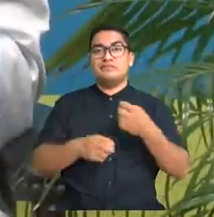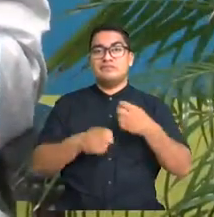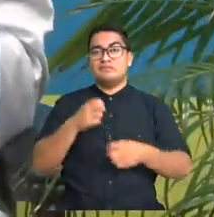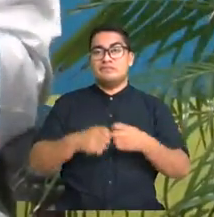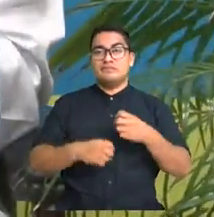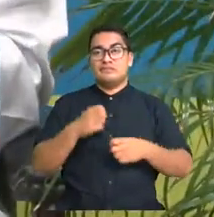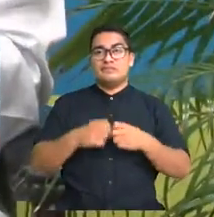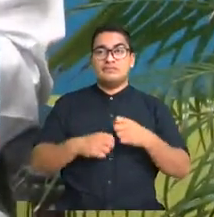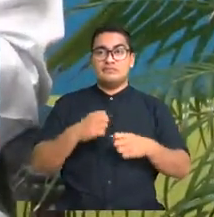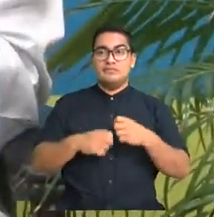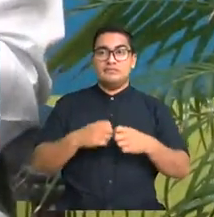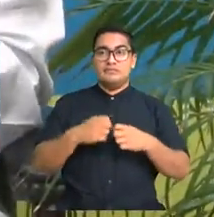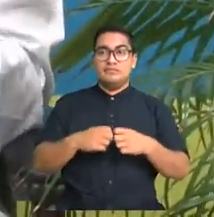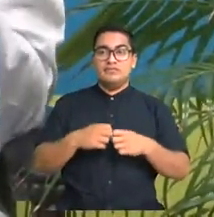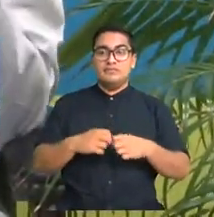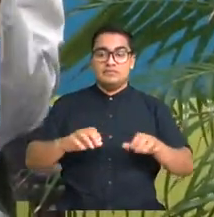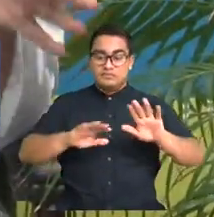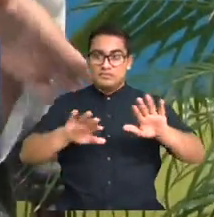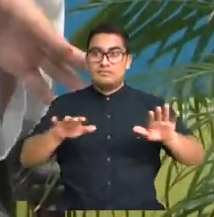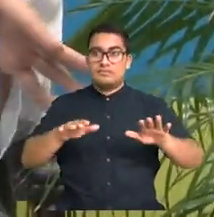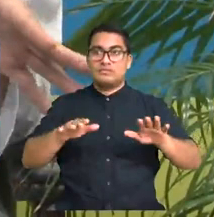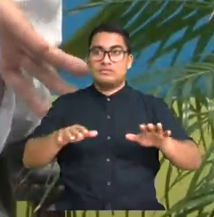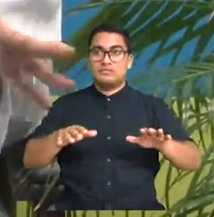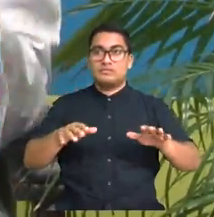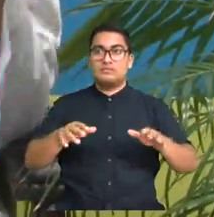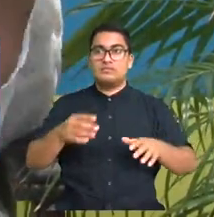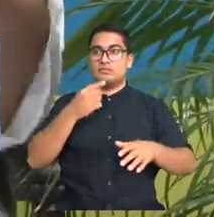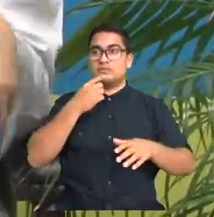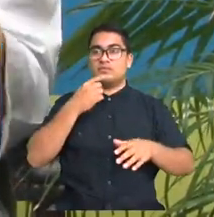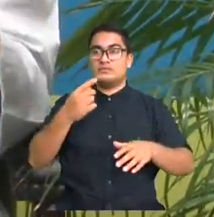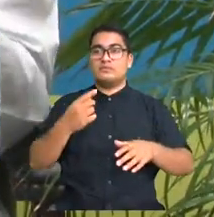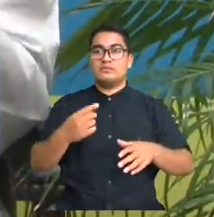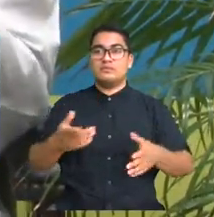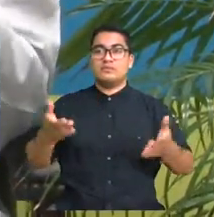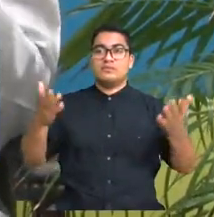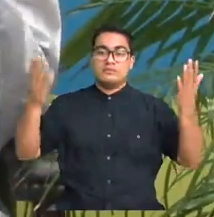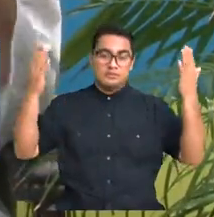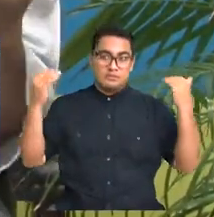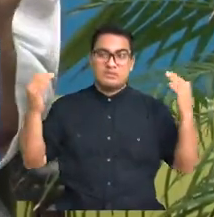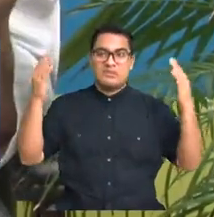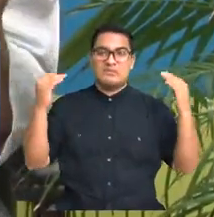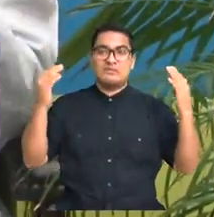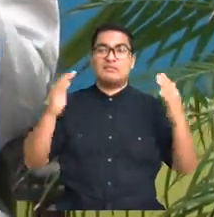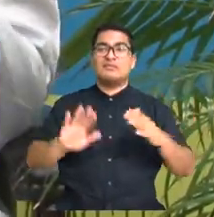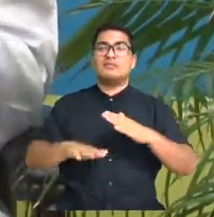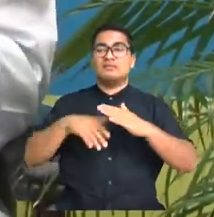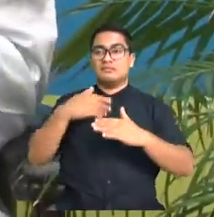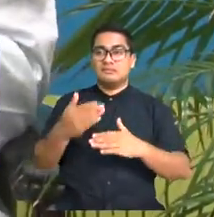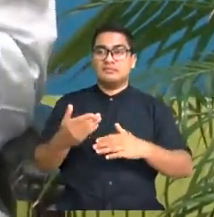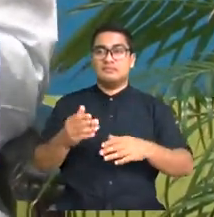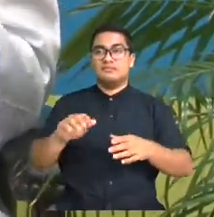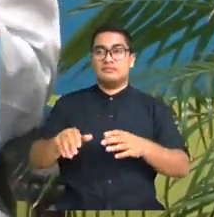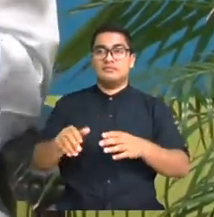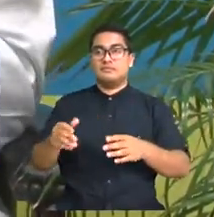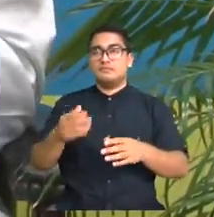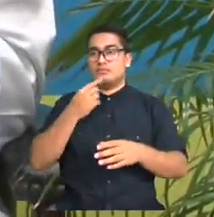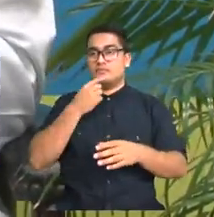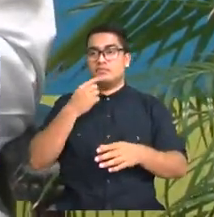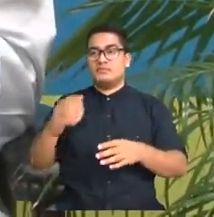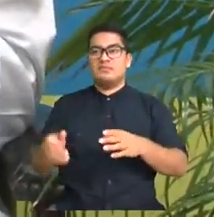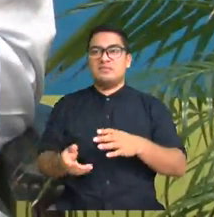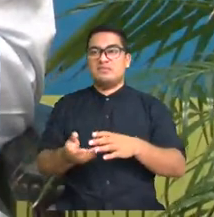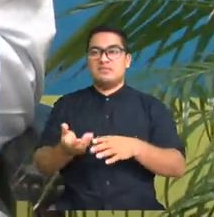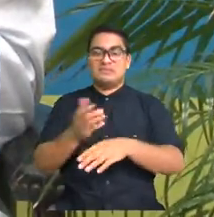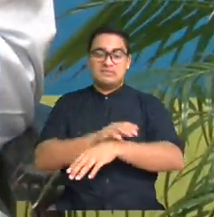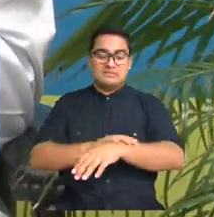que saliendo directamente de la piscina, uno tiene que salir a darse una ducha. Y después de esa ducha, se tiene que hacer la hidratación